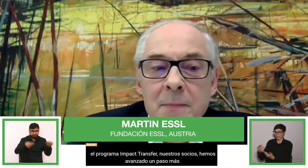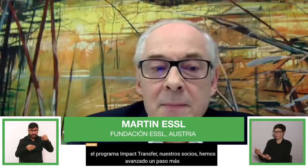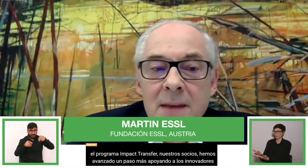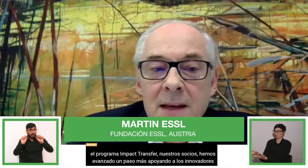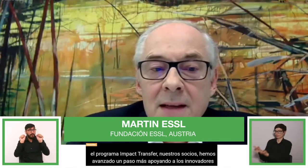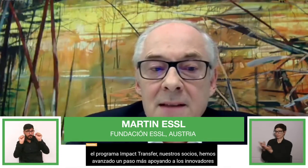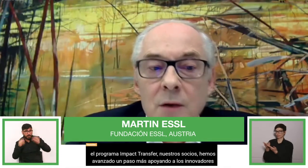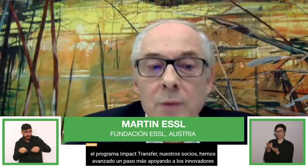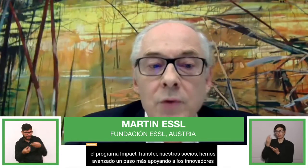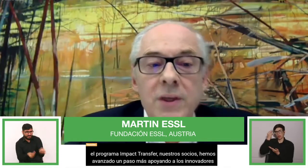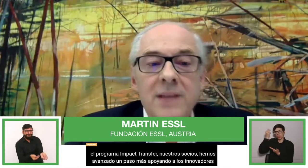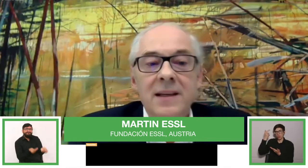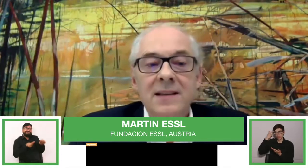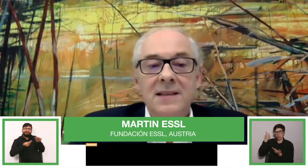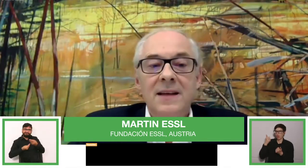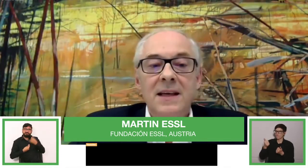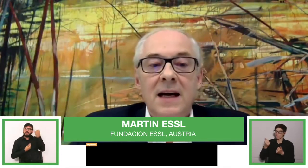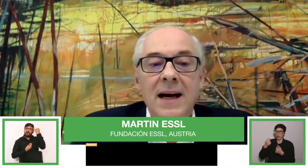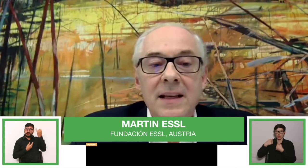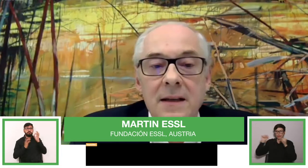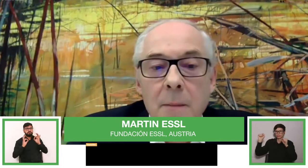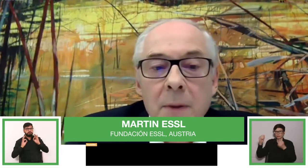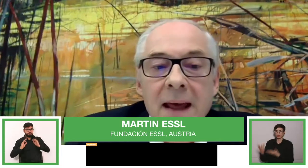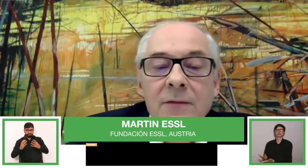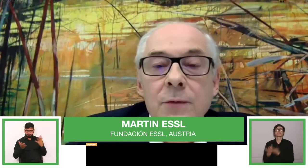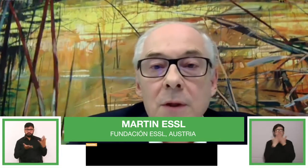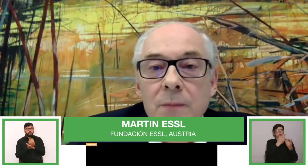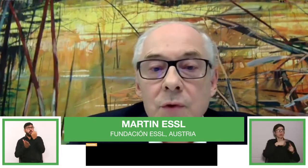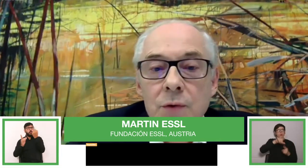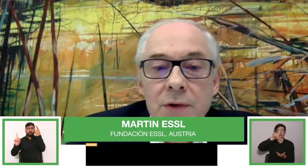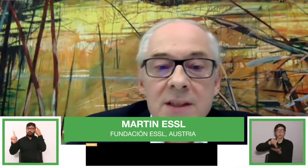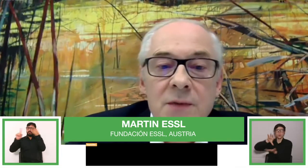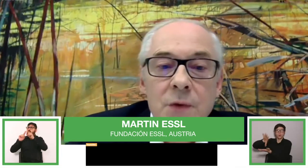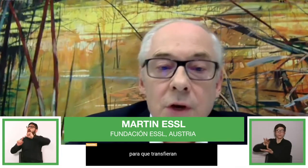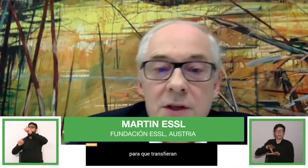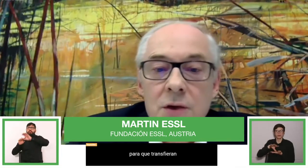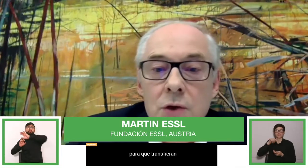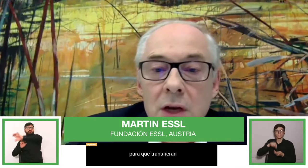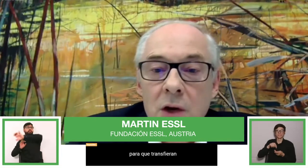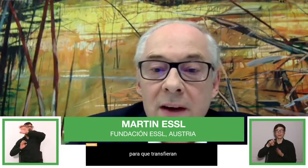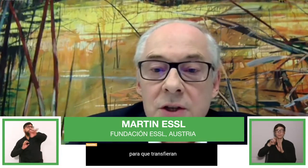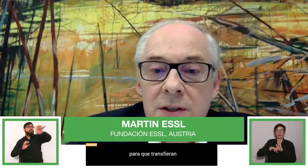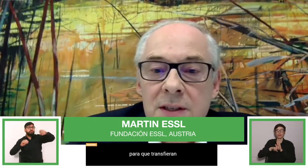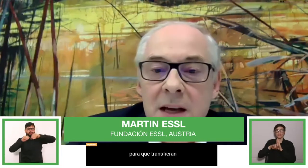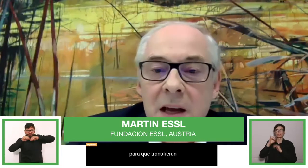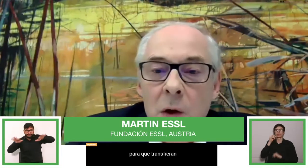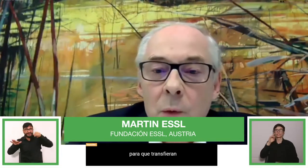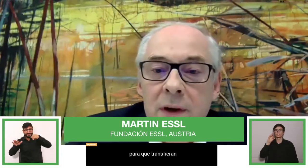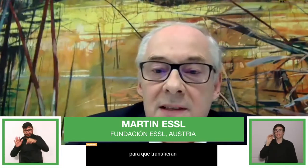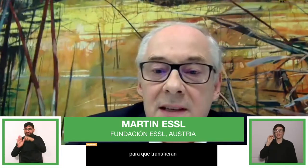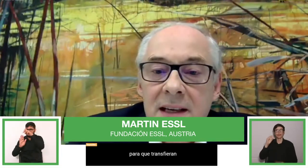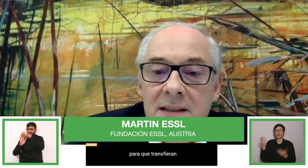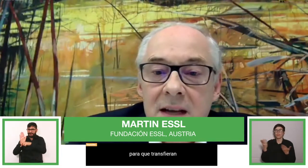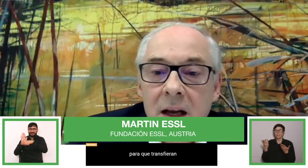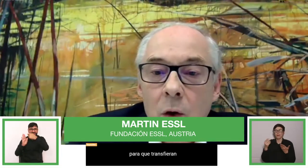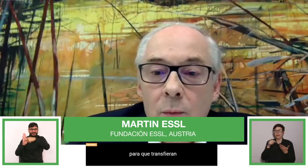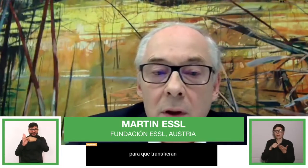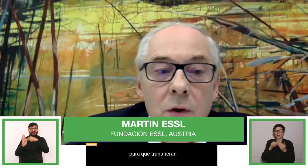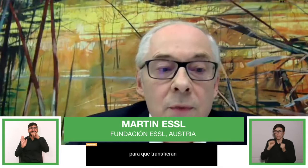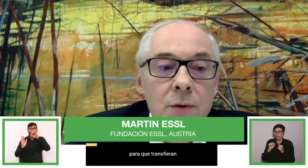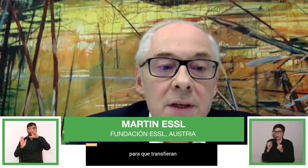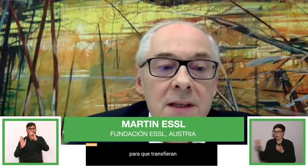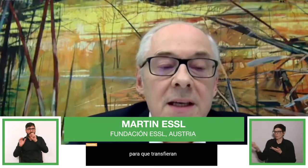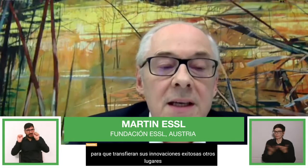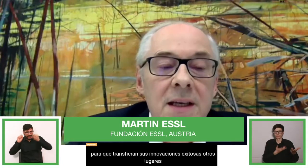innovaciones exitosas a nuevos lugares. El proyecto Cero es la plataforma ideal para hacer la transferencia de estas